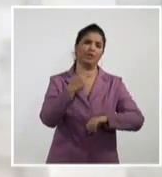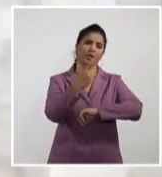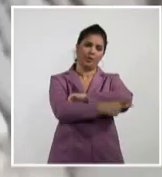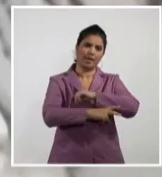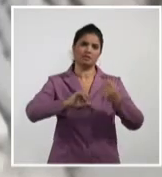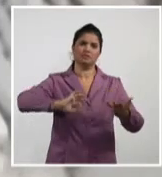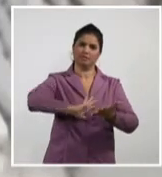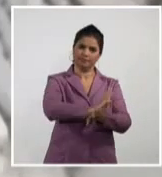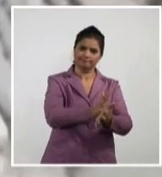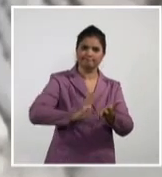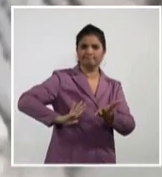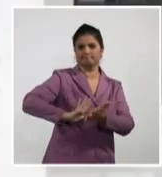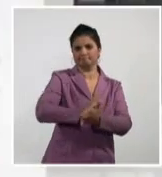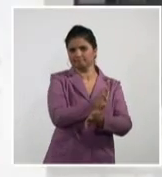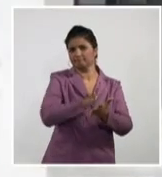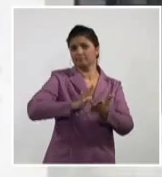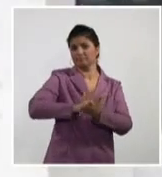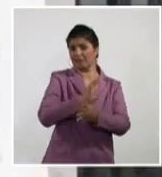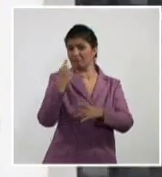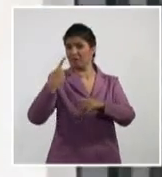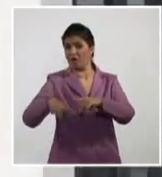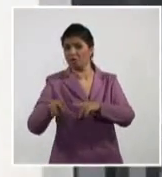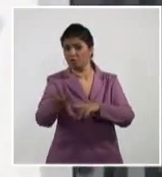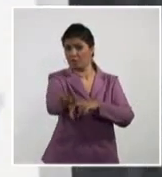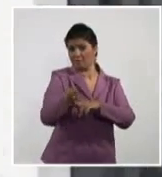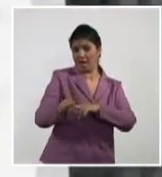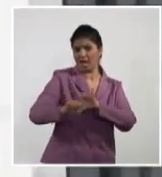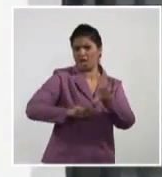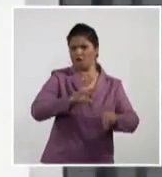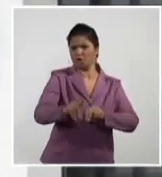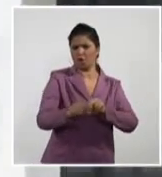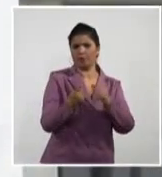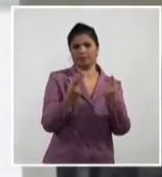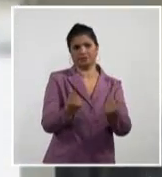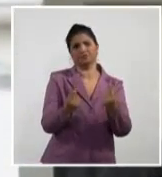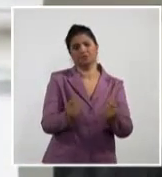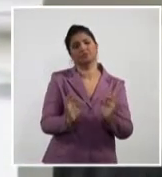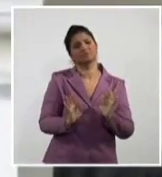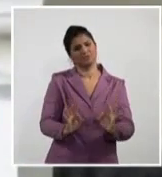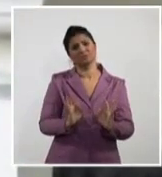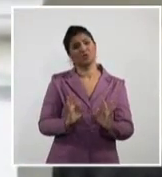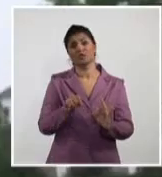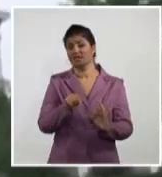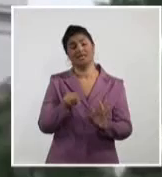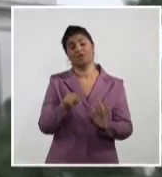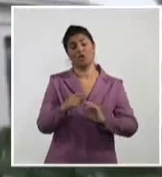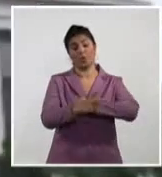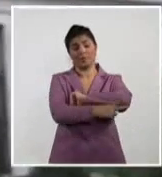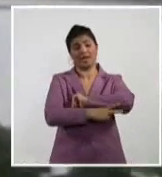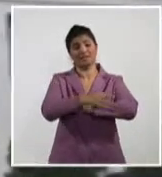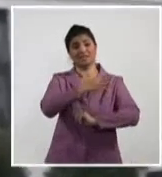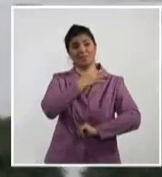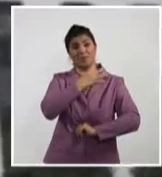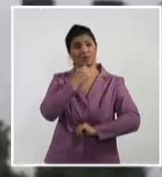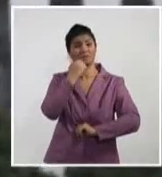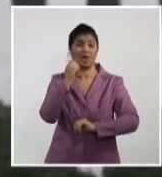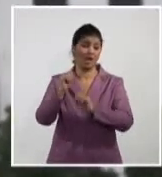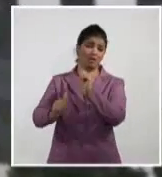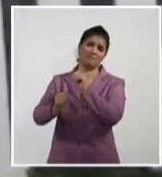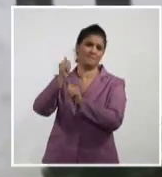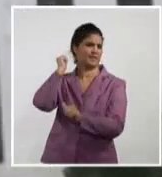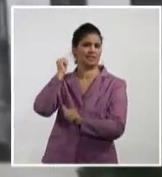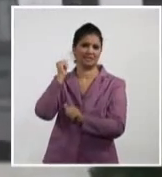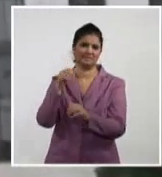ese imaginario de excedentes a futuro, y por lo tanto no hay una concentración en resolver